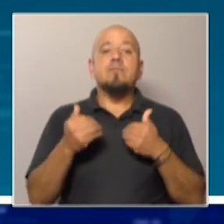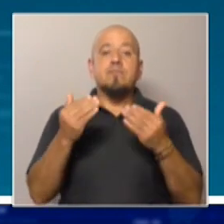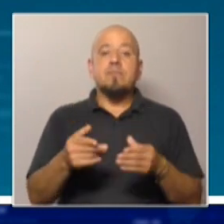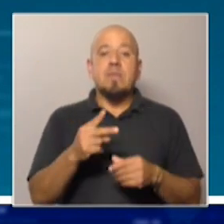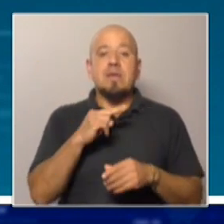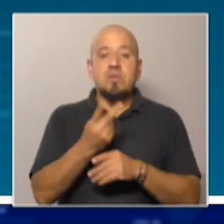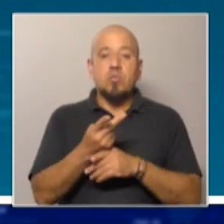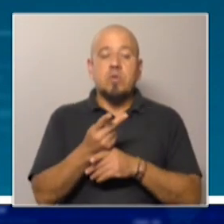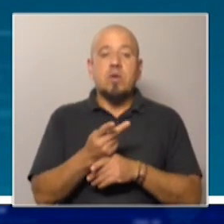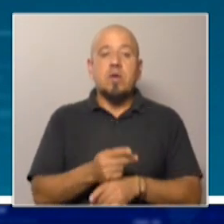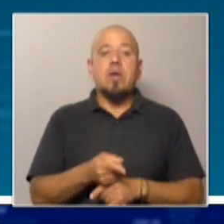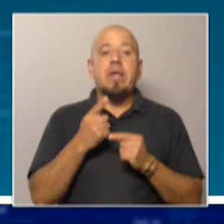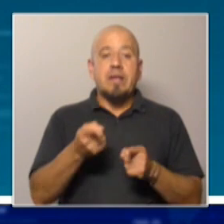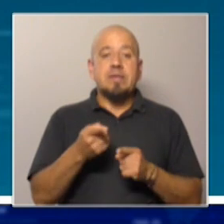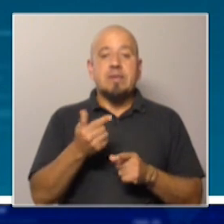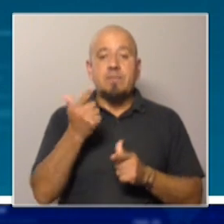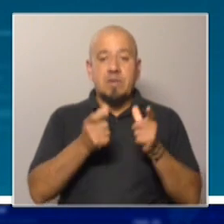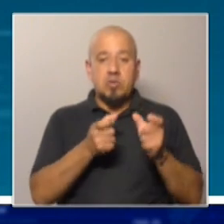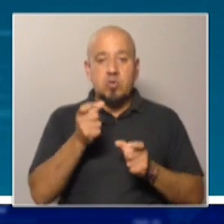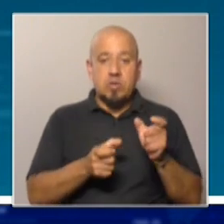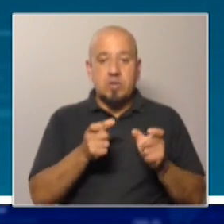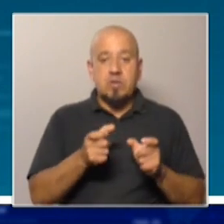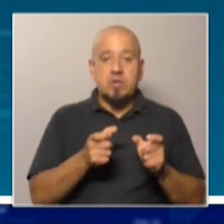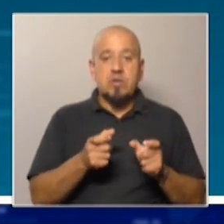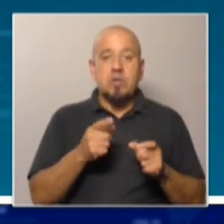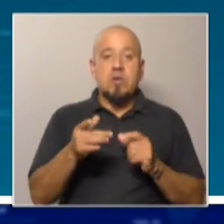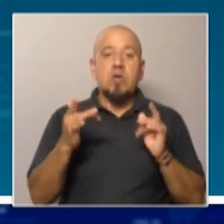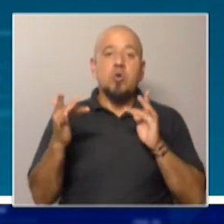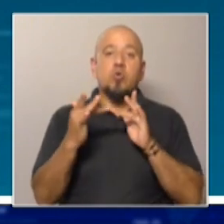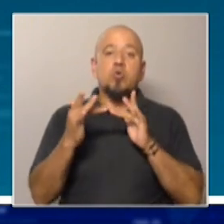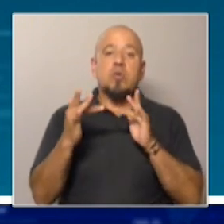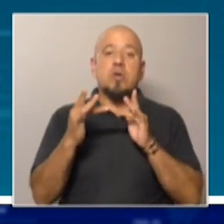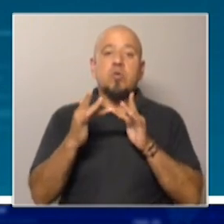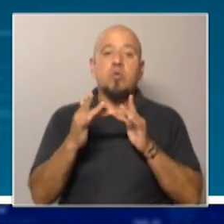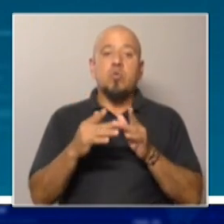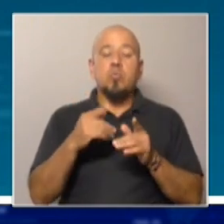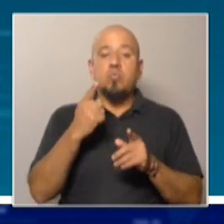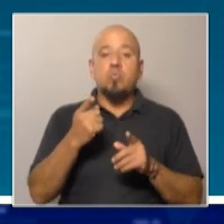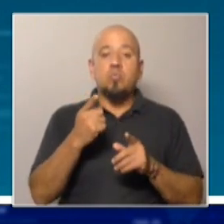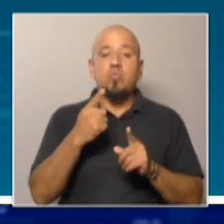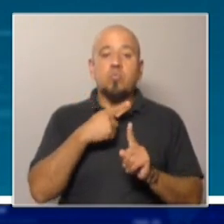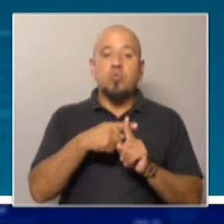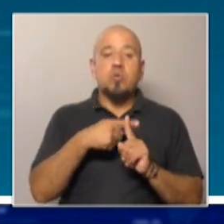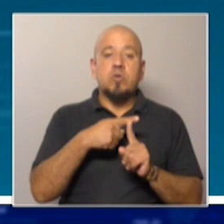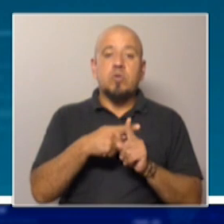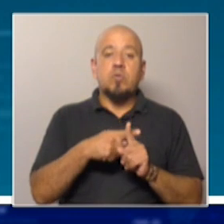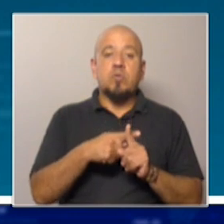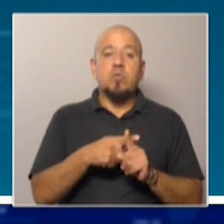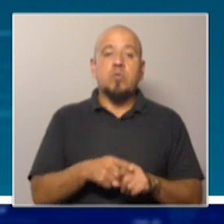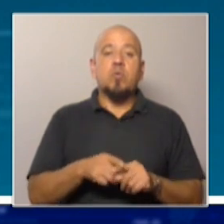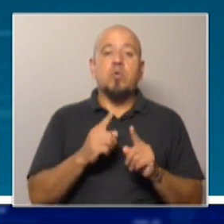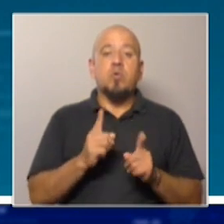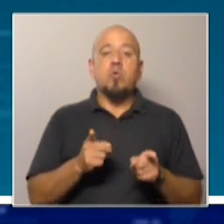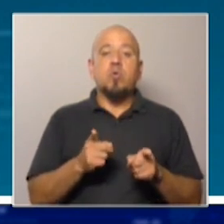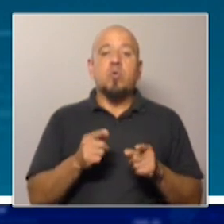segunda dosis, ese personal, tal vez frente al contacto con un caso positivo, no tendría que llevar la